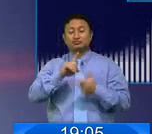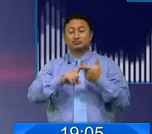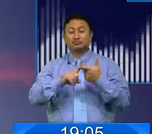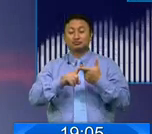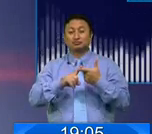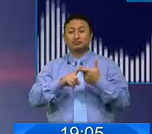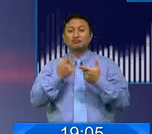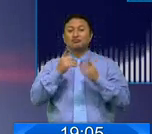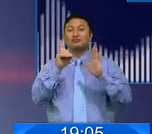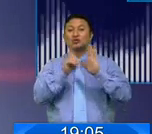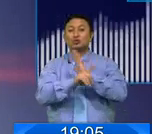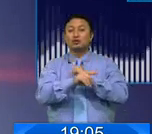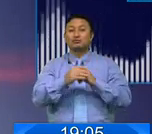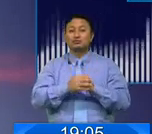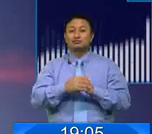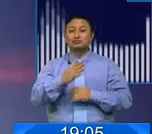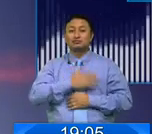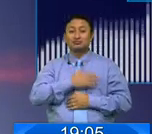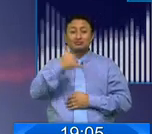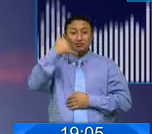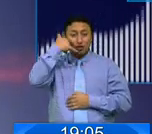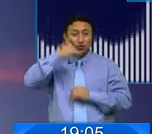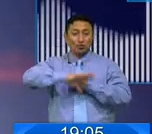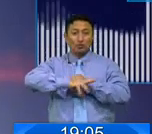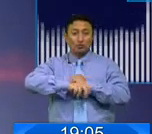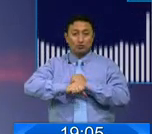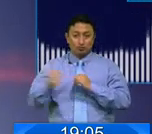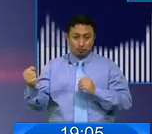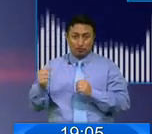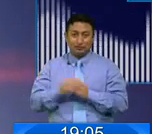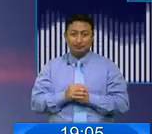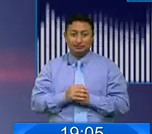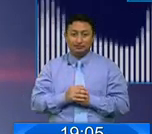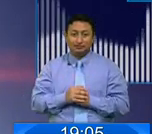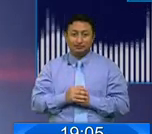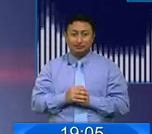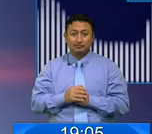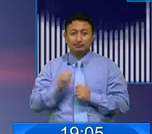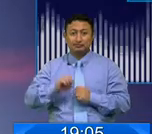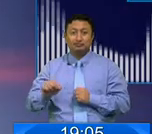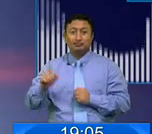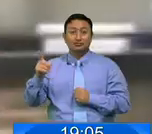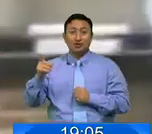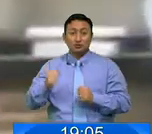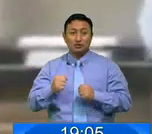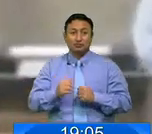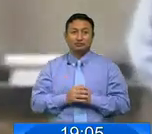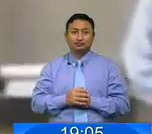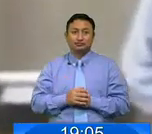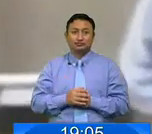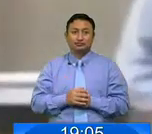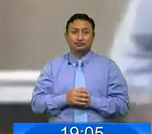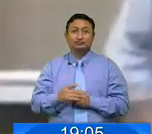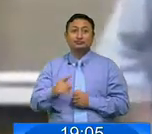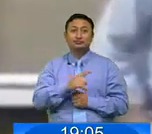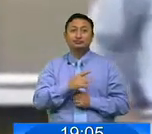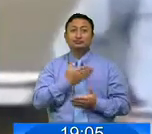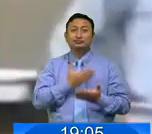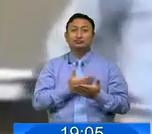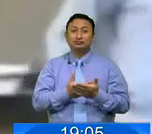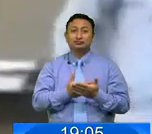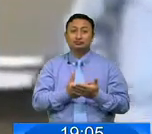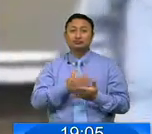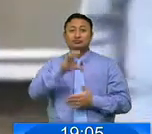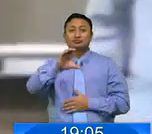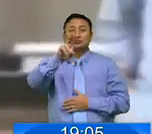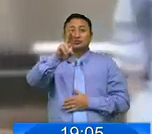el robo del dispositivo celular, el robo con el uso de la fuerza". Los hechos por los que se le condenó a